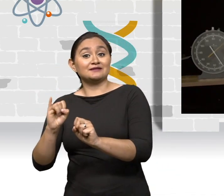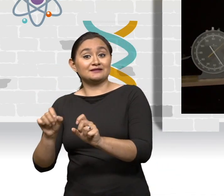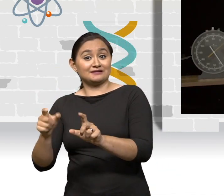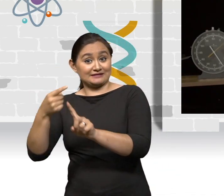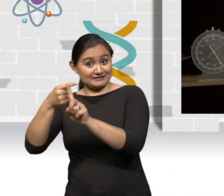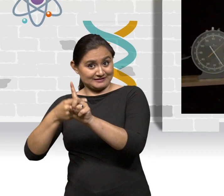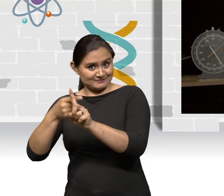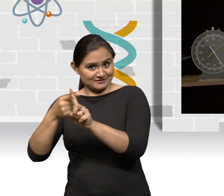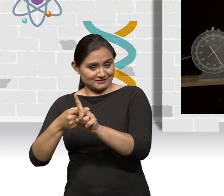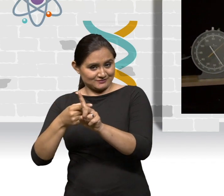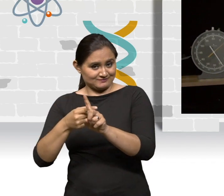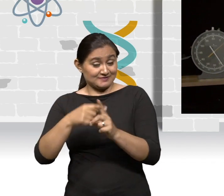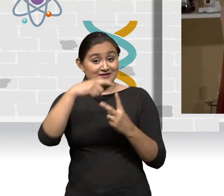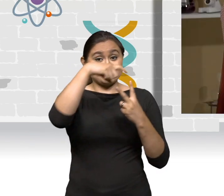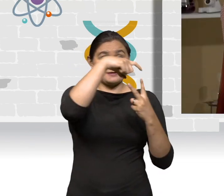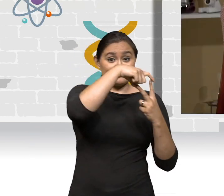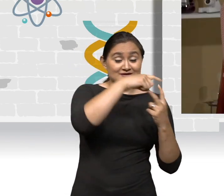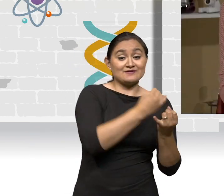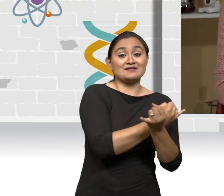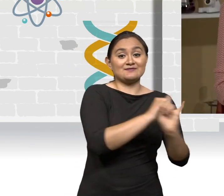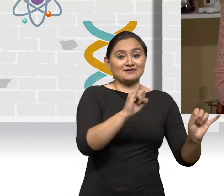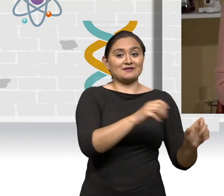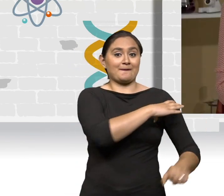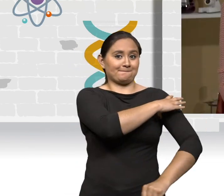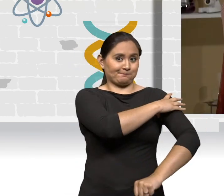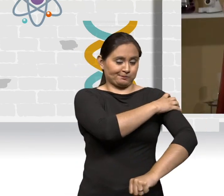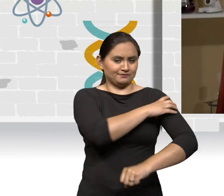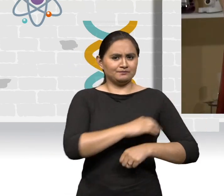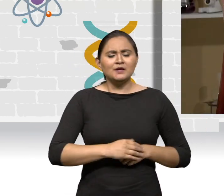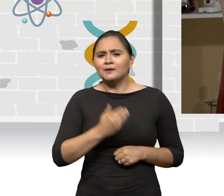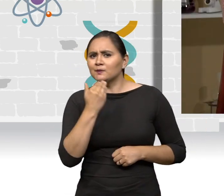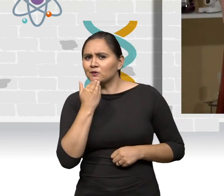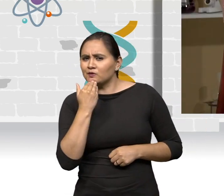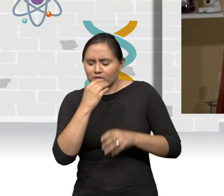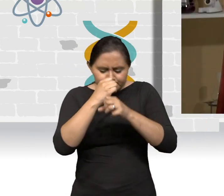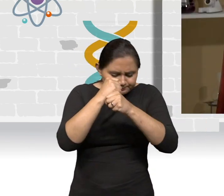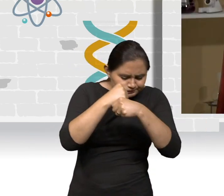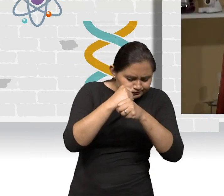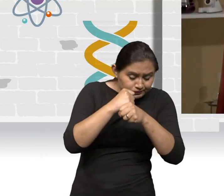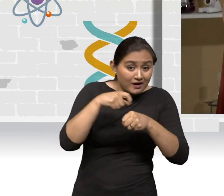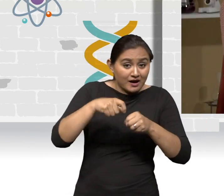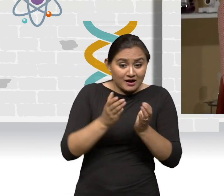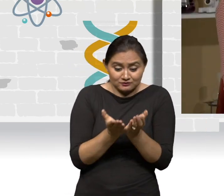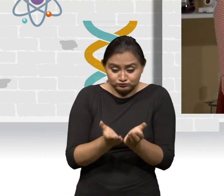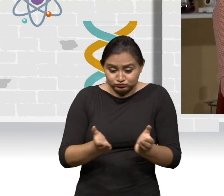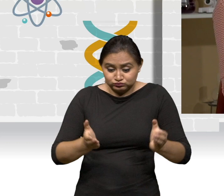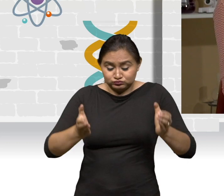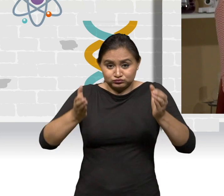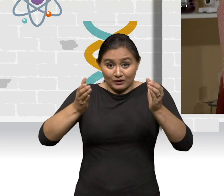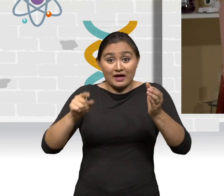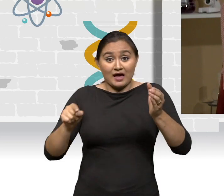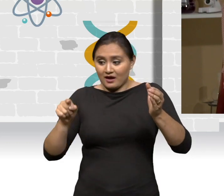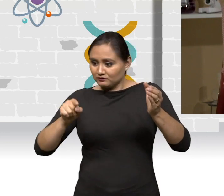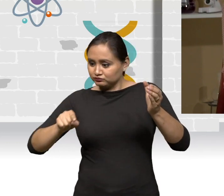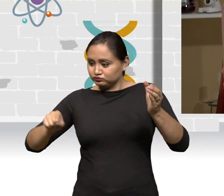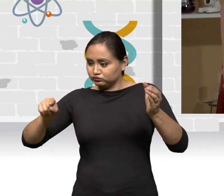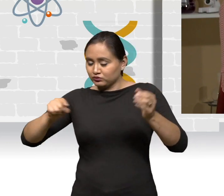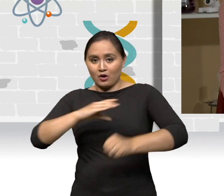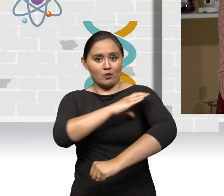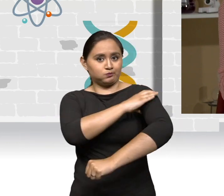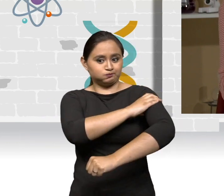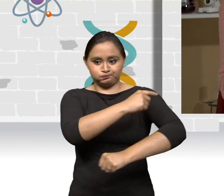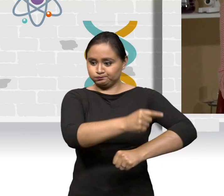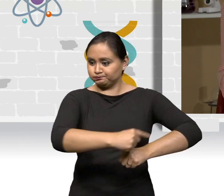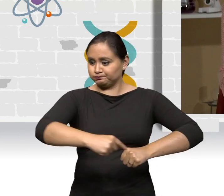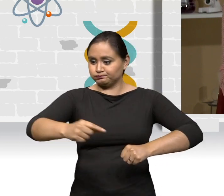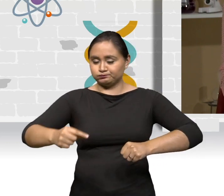variable dependiente la presión. Para esto, utilizó un recipiente que tenía incorporado un manómetro para medir la presión